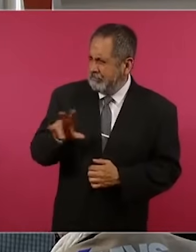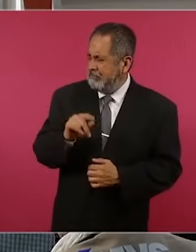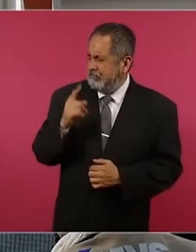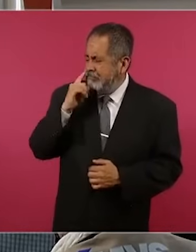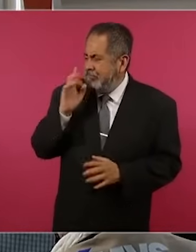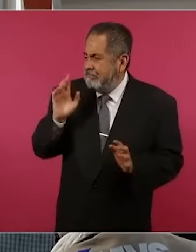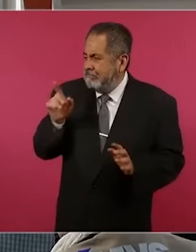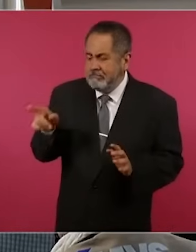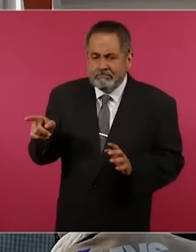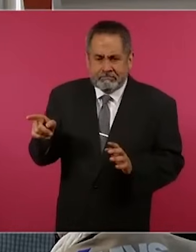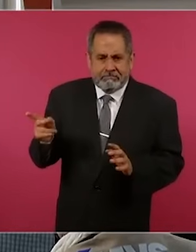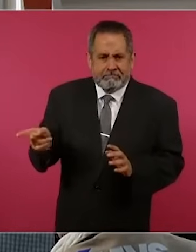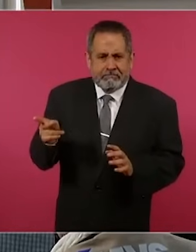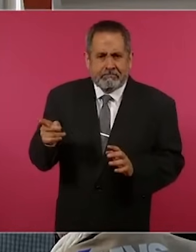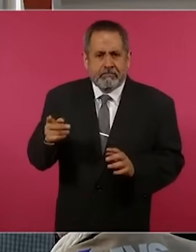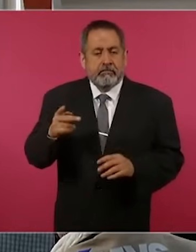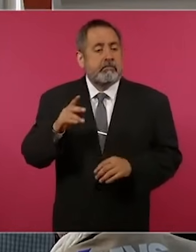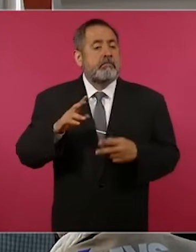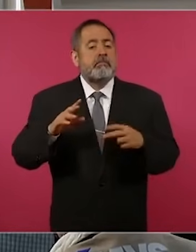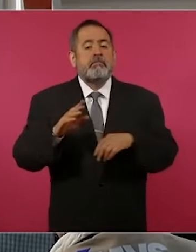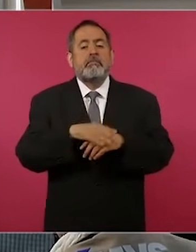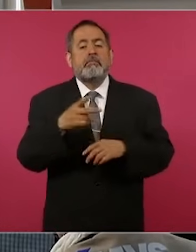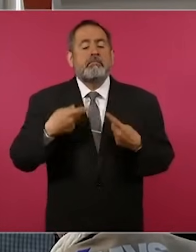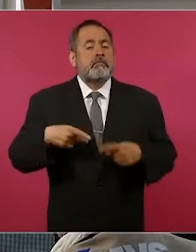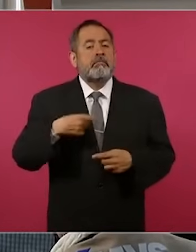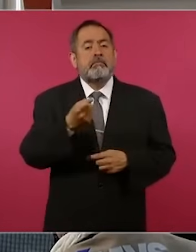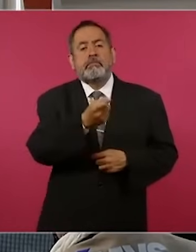Hay un… porque la gente